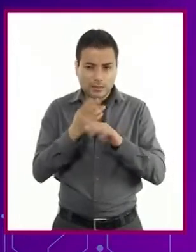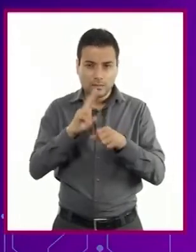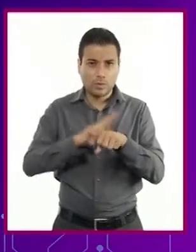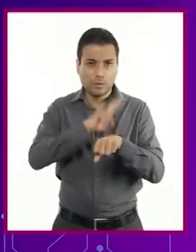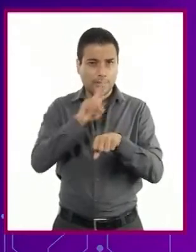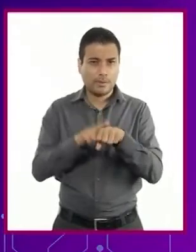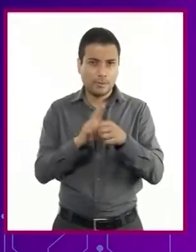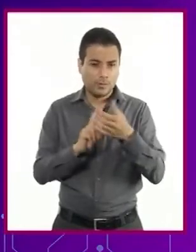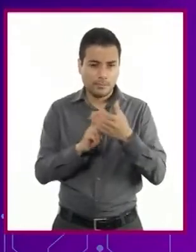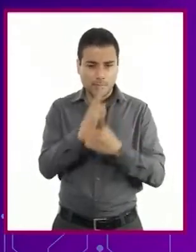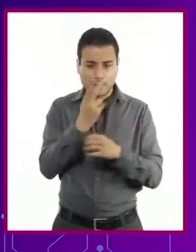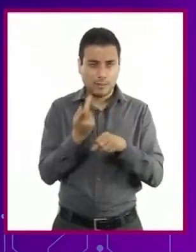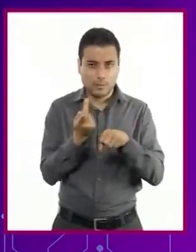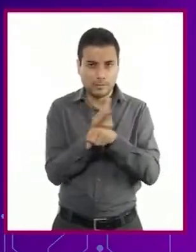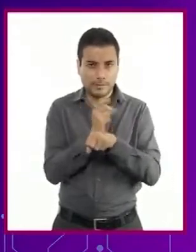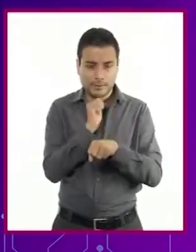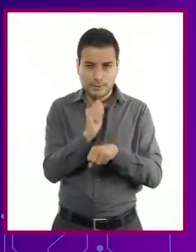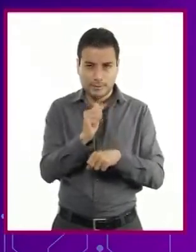ninguna alteración.